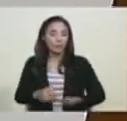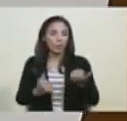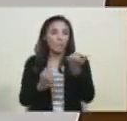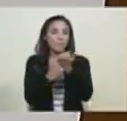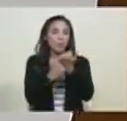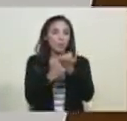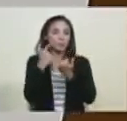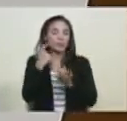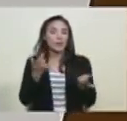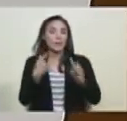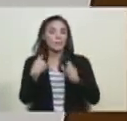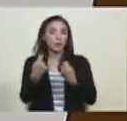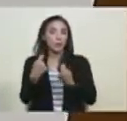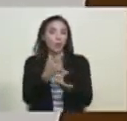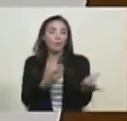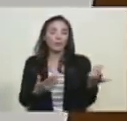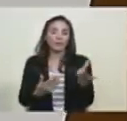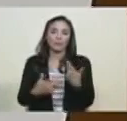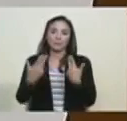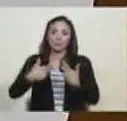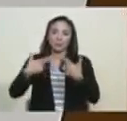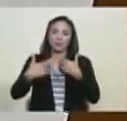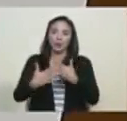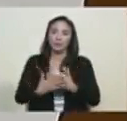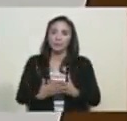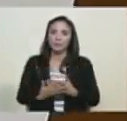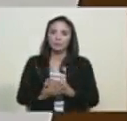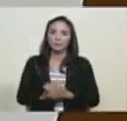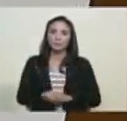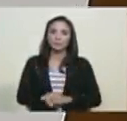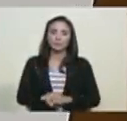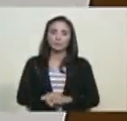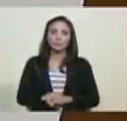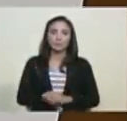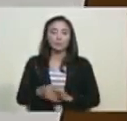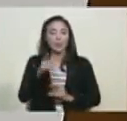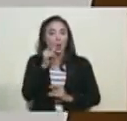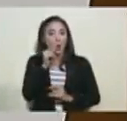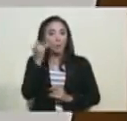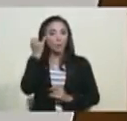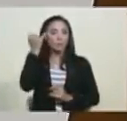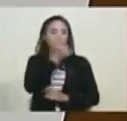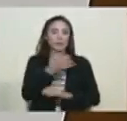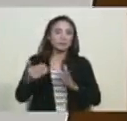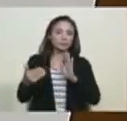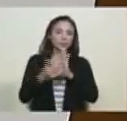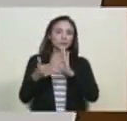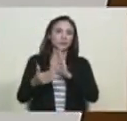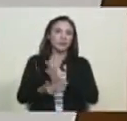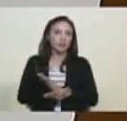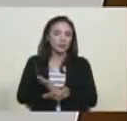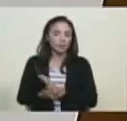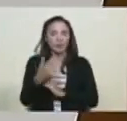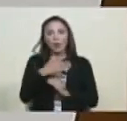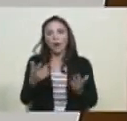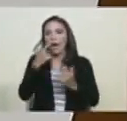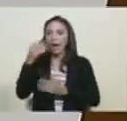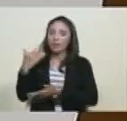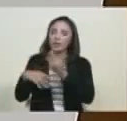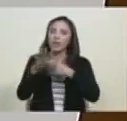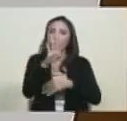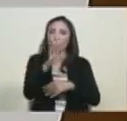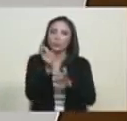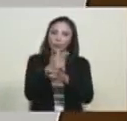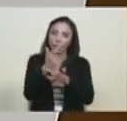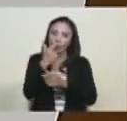Colombia, y es una de las personas que planificó el ataque asesino del pasado 4